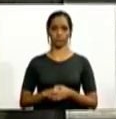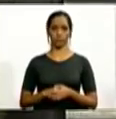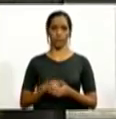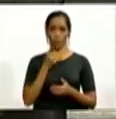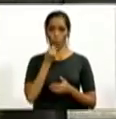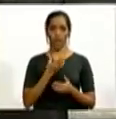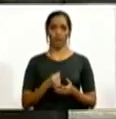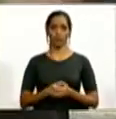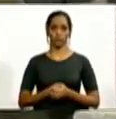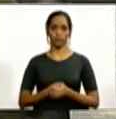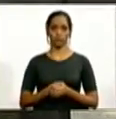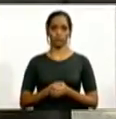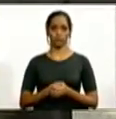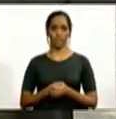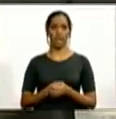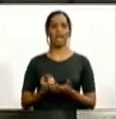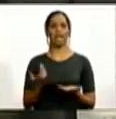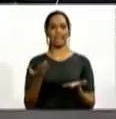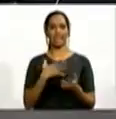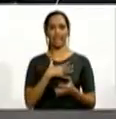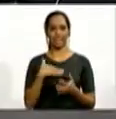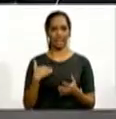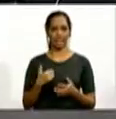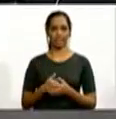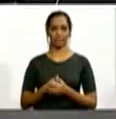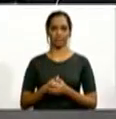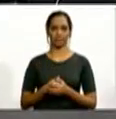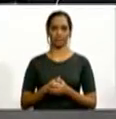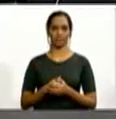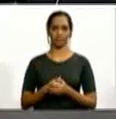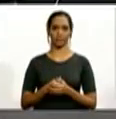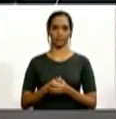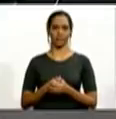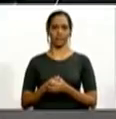Bueno, el que a ver, que disculpa, era